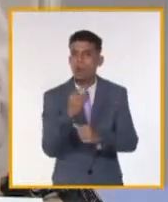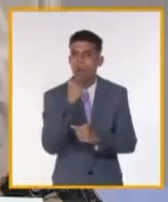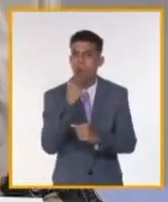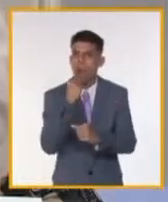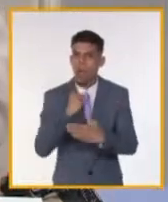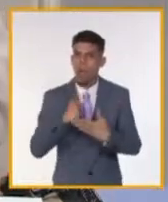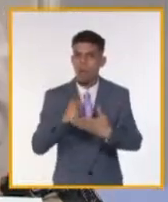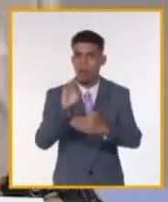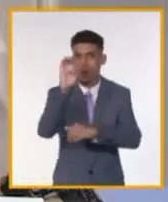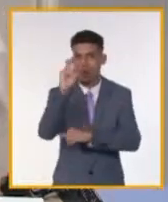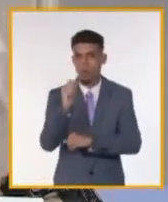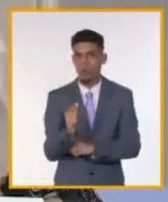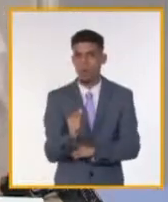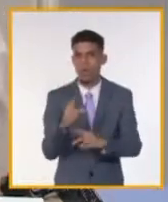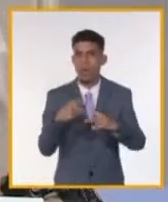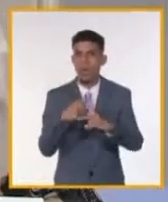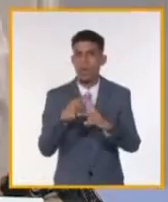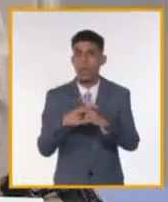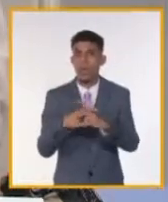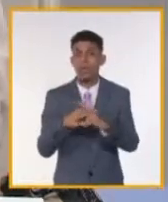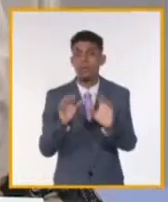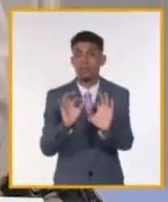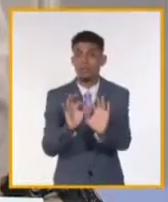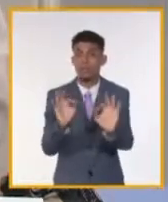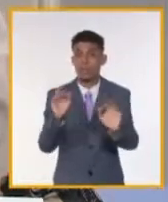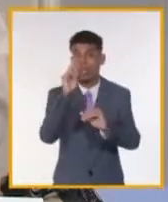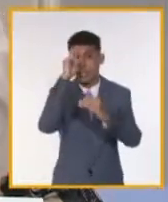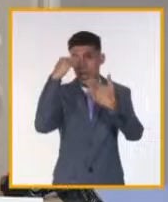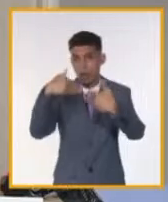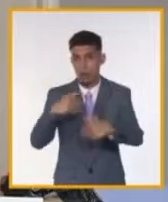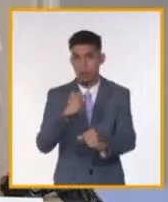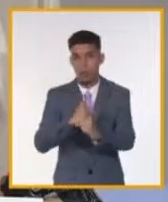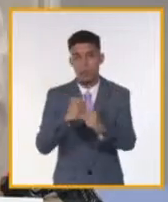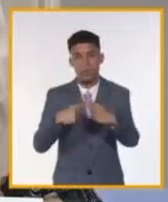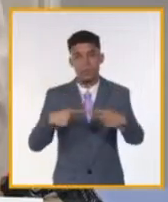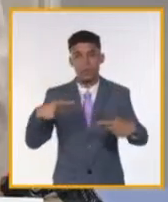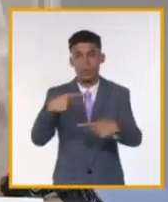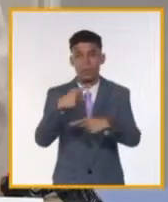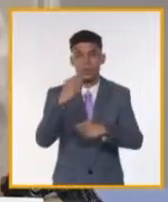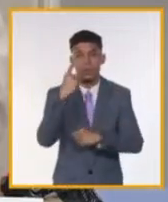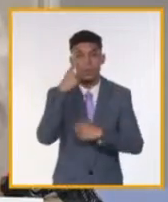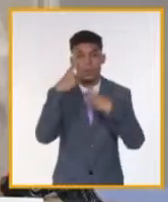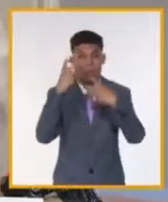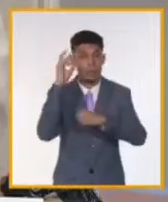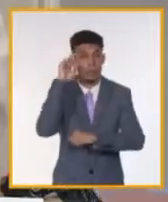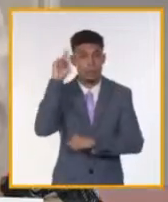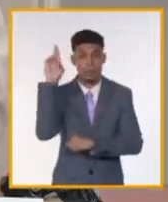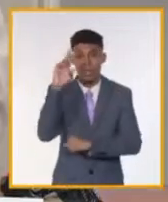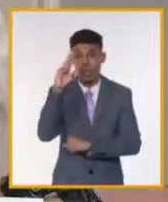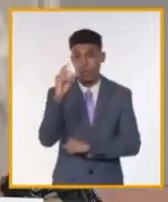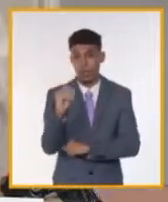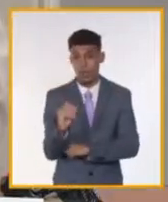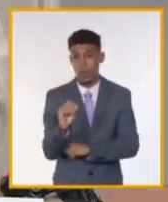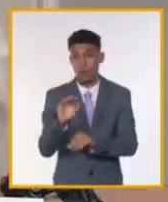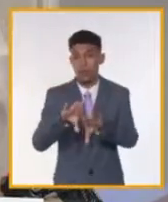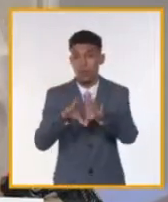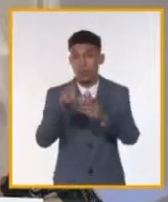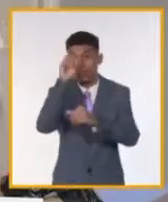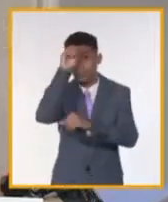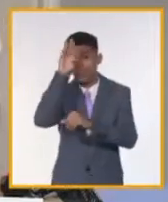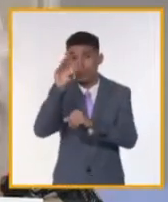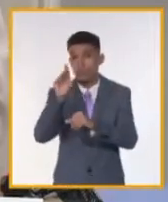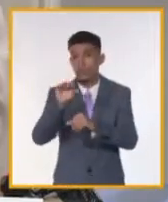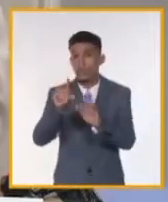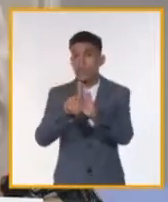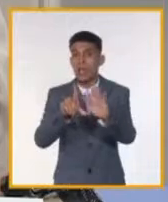con seguridad y salud en el trabajo. Es importante también recordar que como resultado de la minería ilegal, algunas decenas